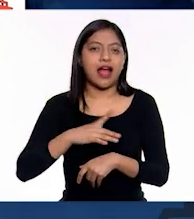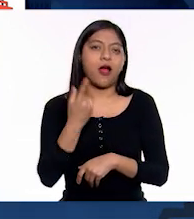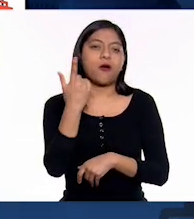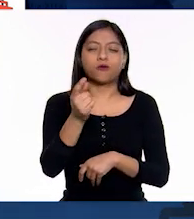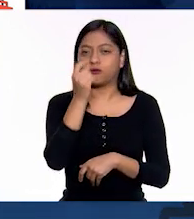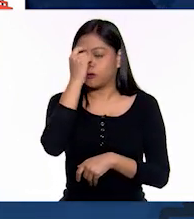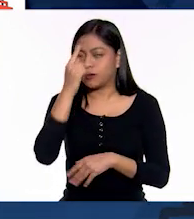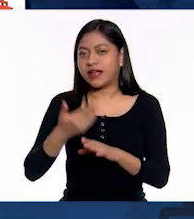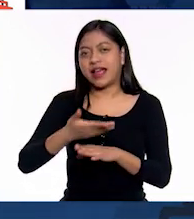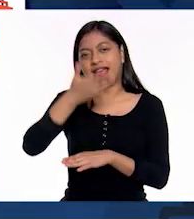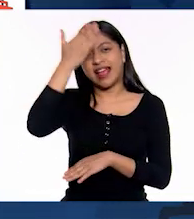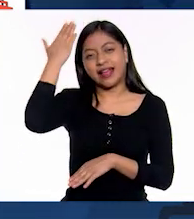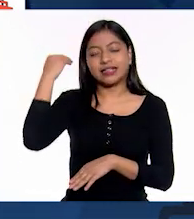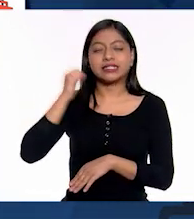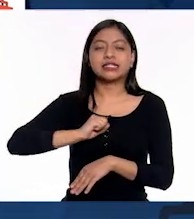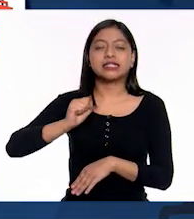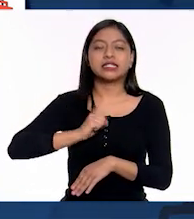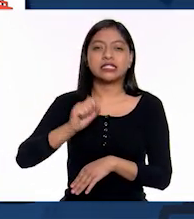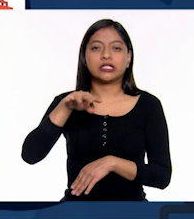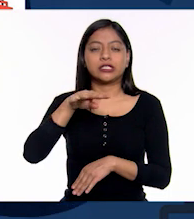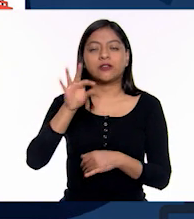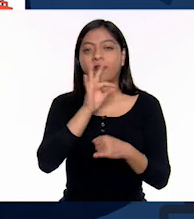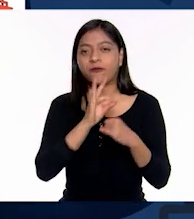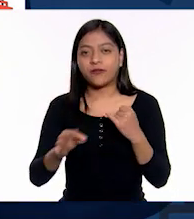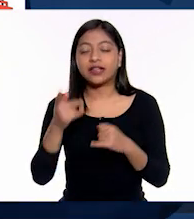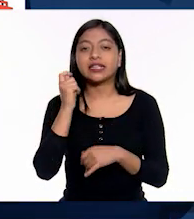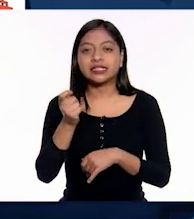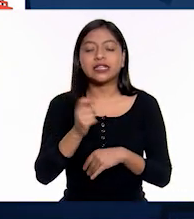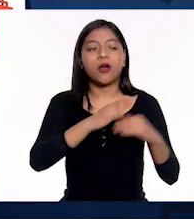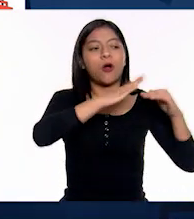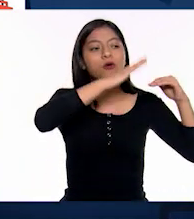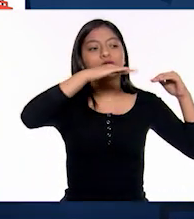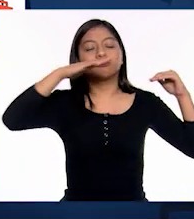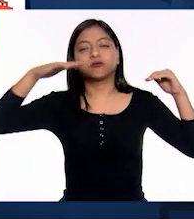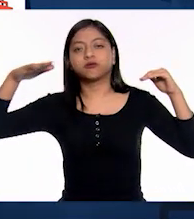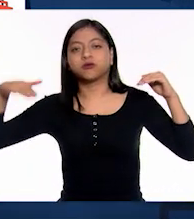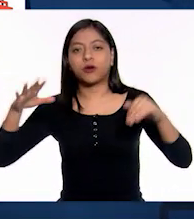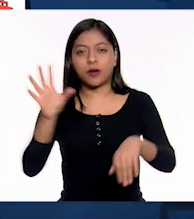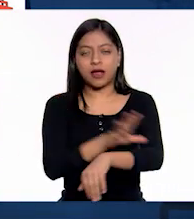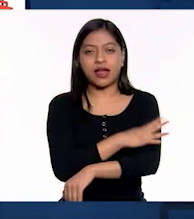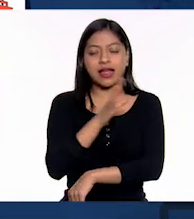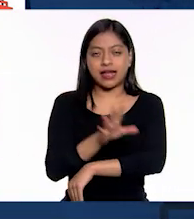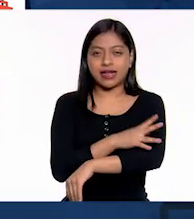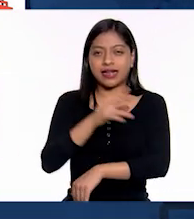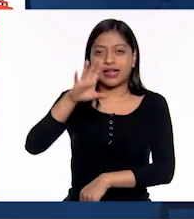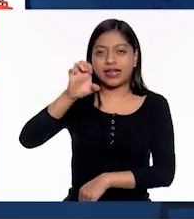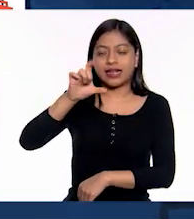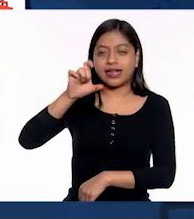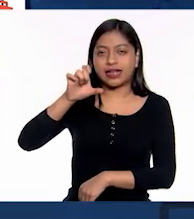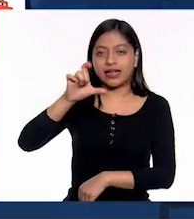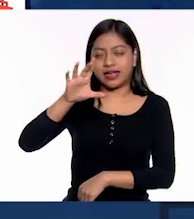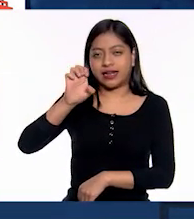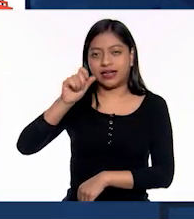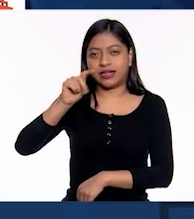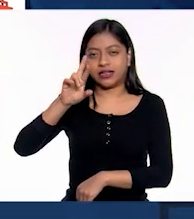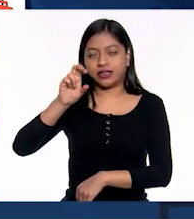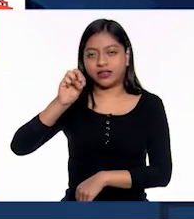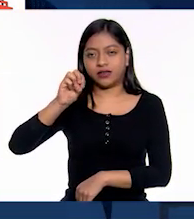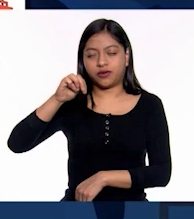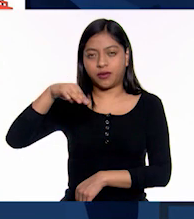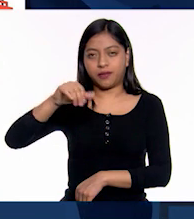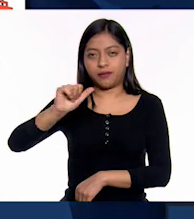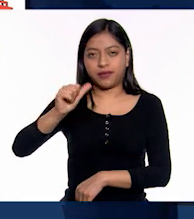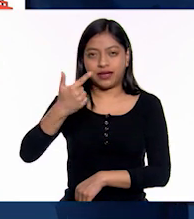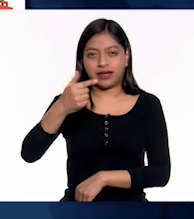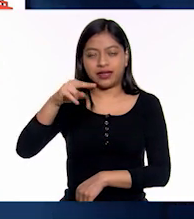de finales del siglo XIX, las ondas electromagnéticas. Desde que sale de la antena de la estación, la señal de